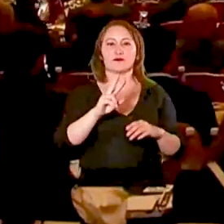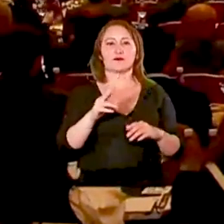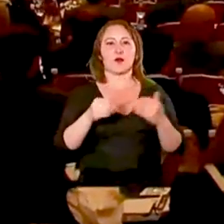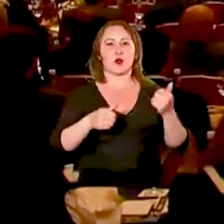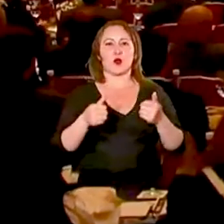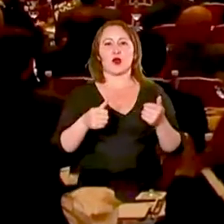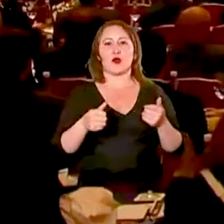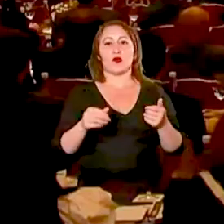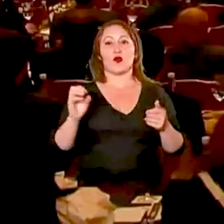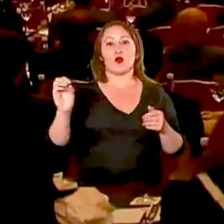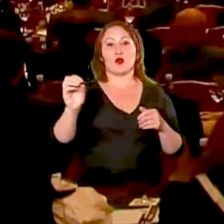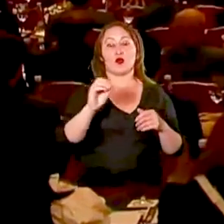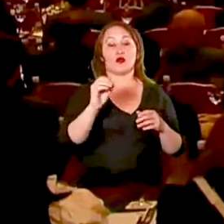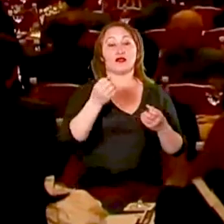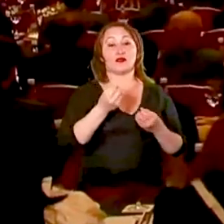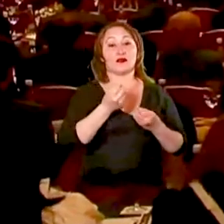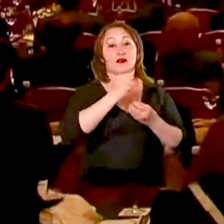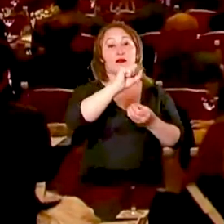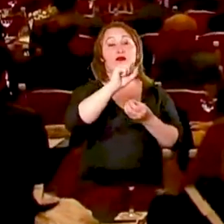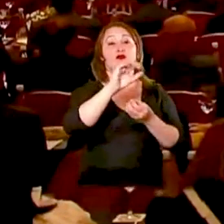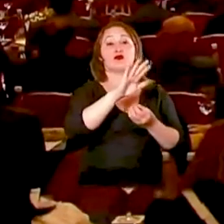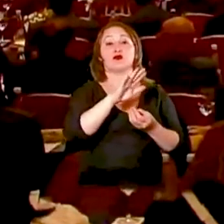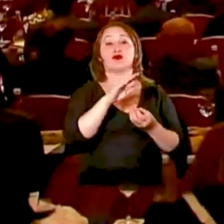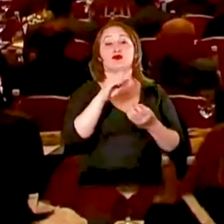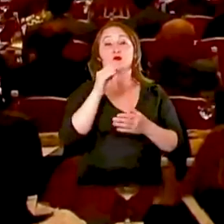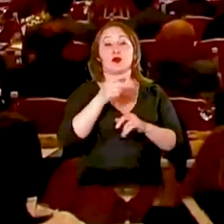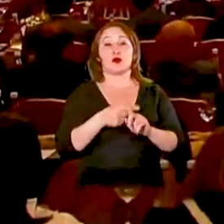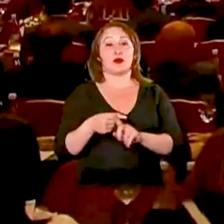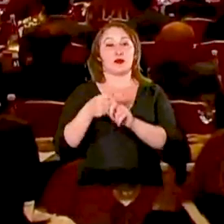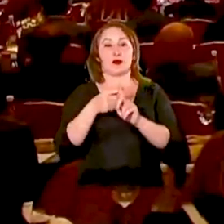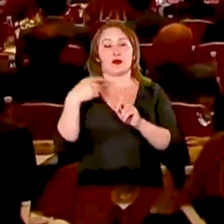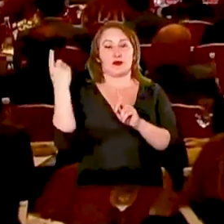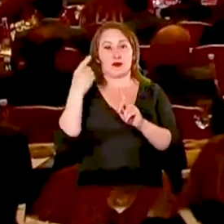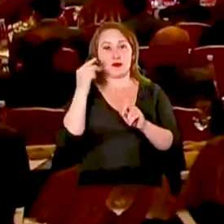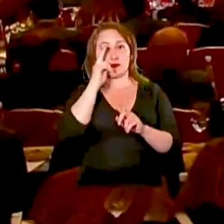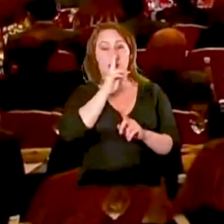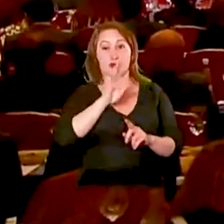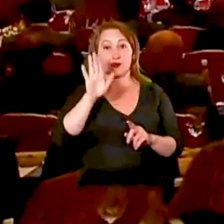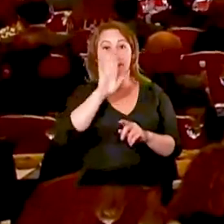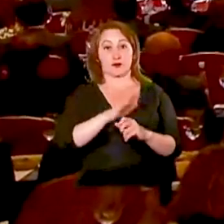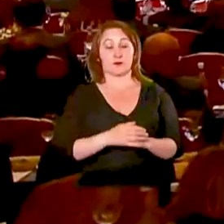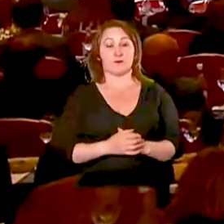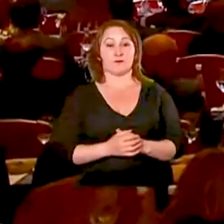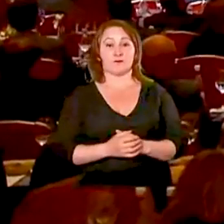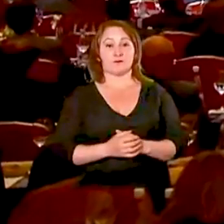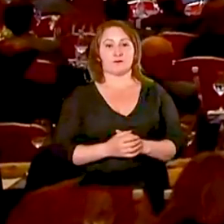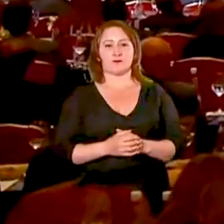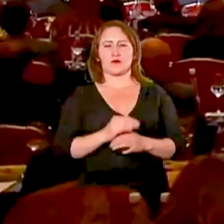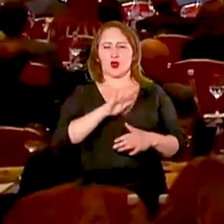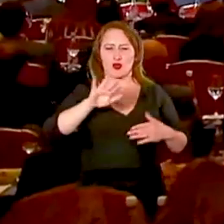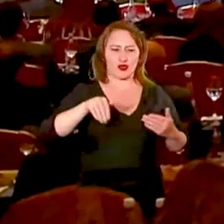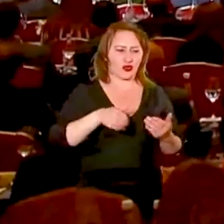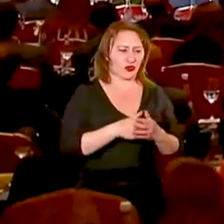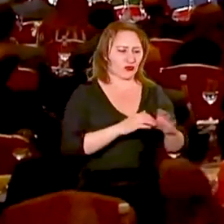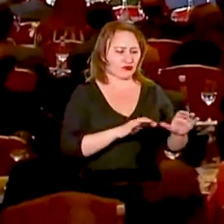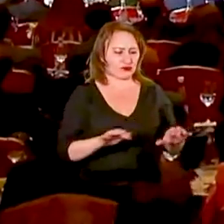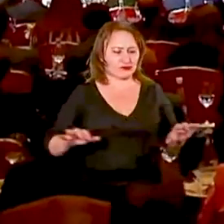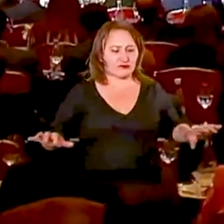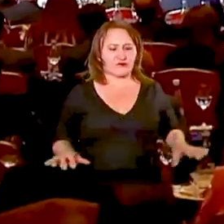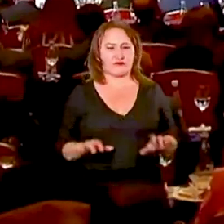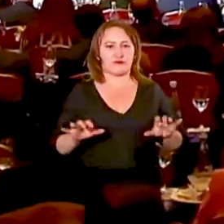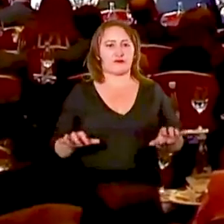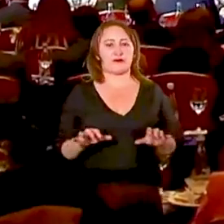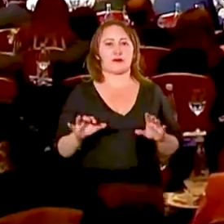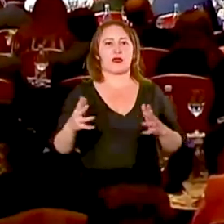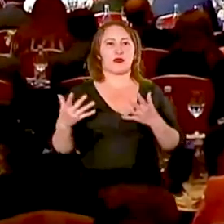con los señores sindicatos de la Procuraduría General de la Nación. Todo lo que hemos hecho lo hemos trabajado